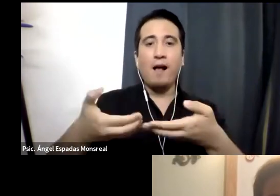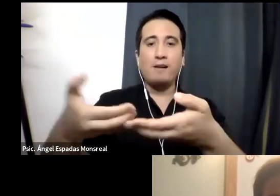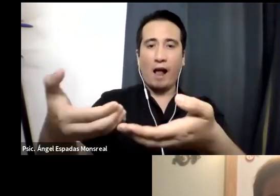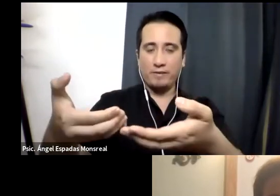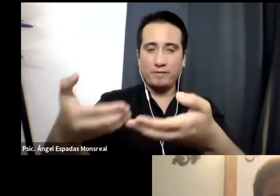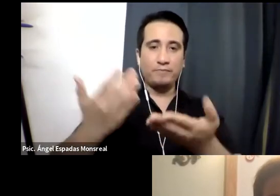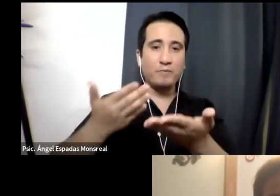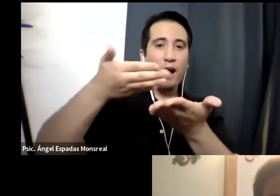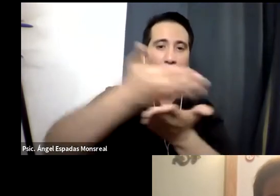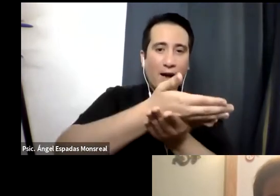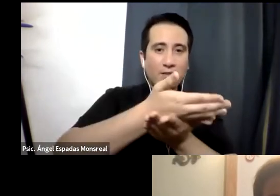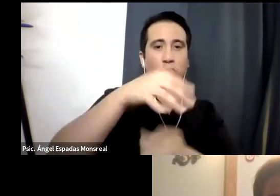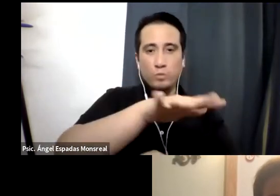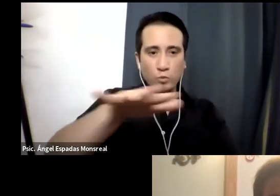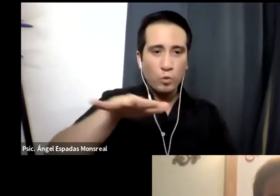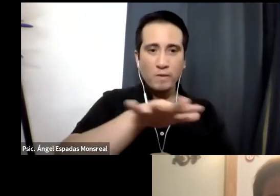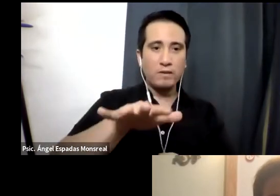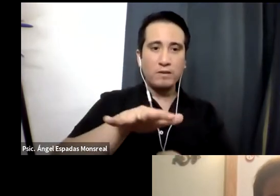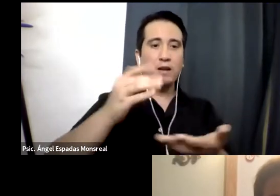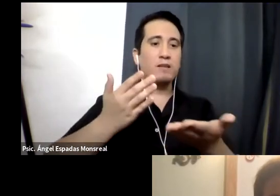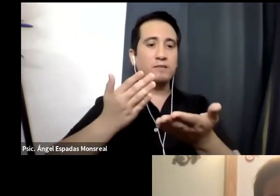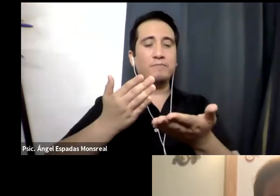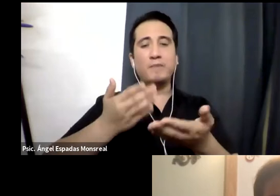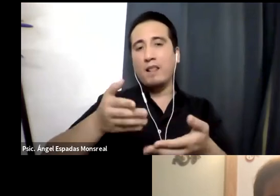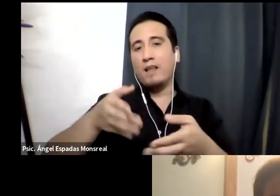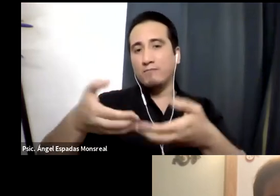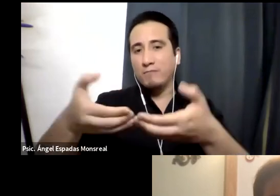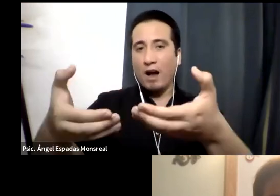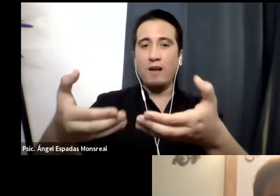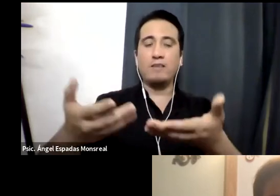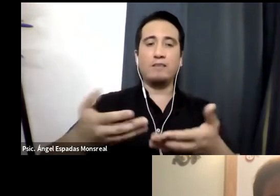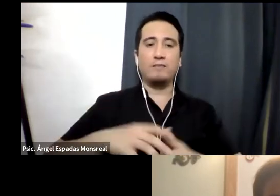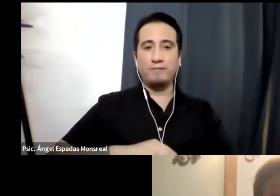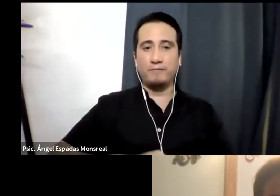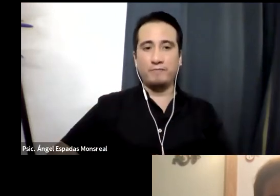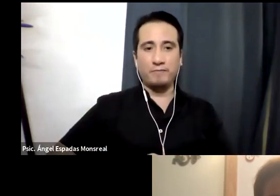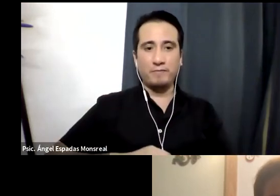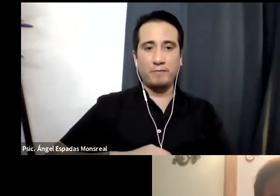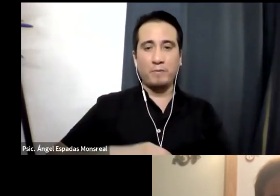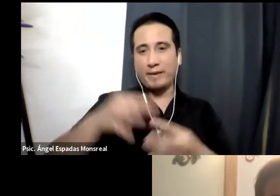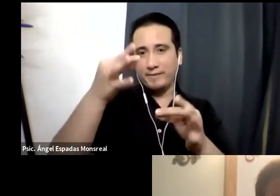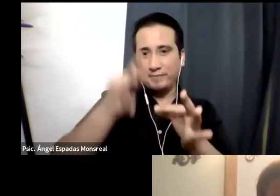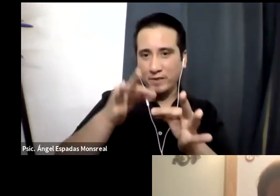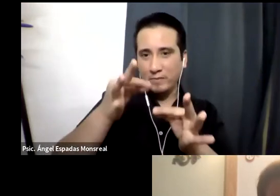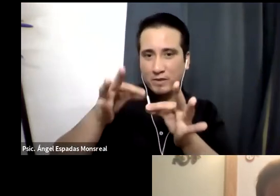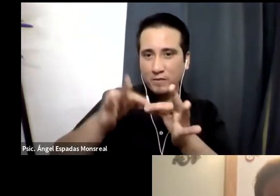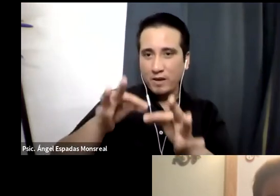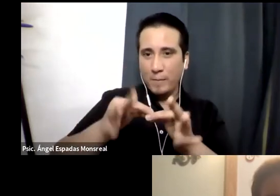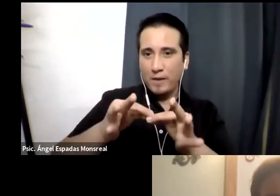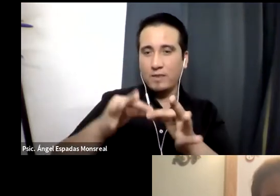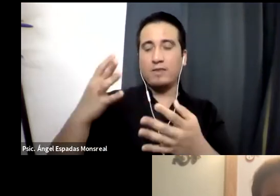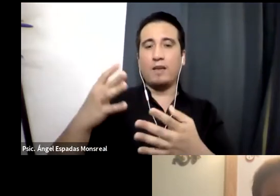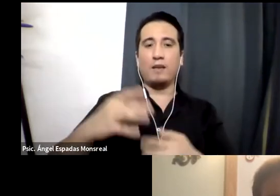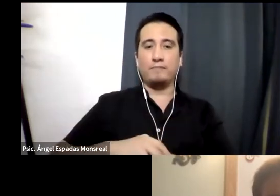acceso universal en las calles, la accesibilidad universal en calles, específicamente por pues todo lo